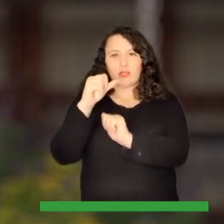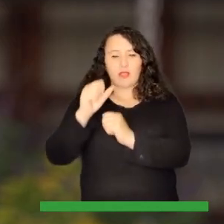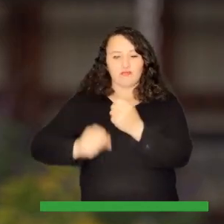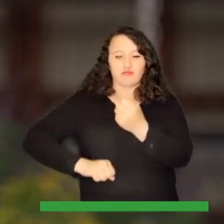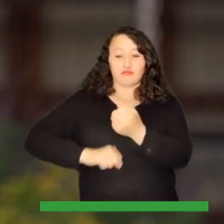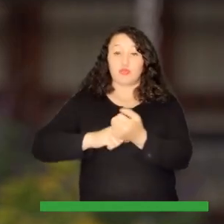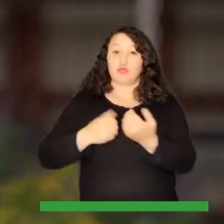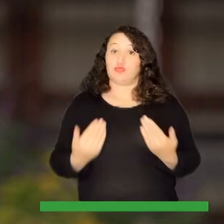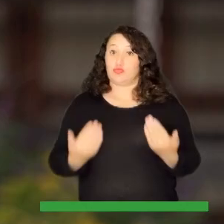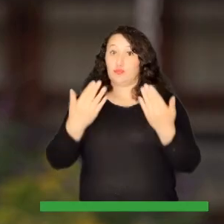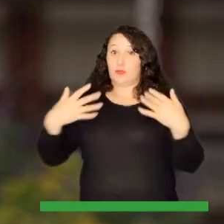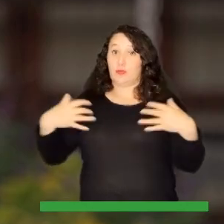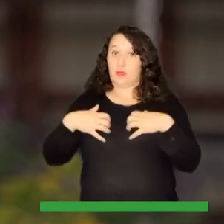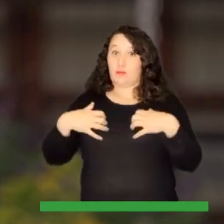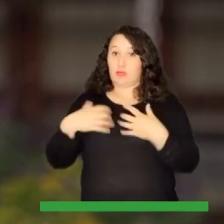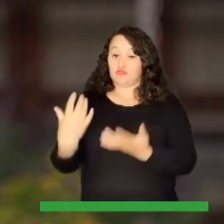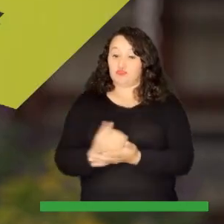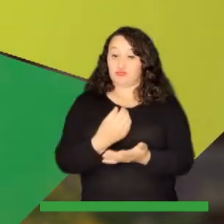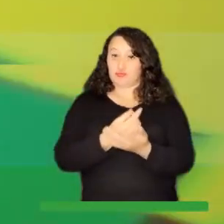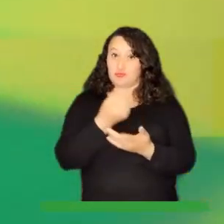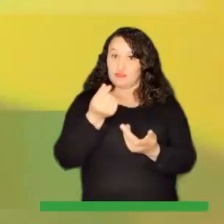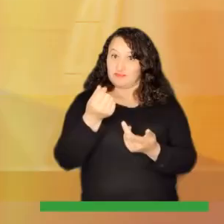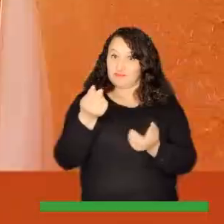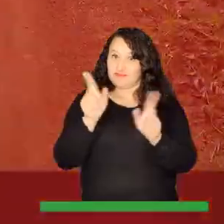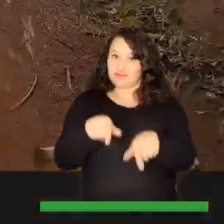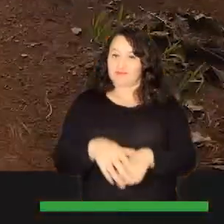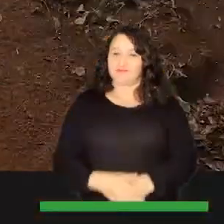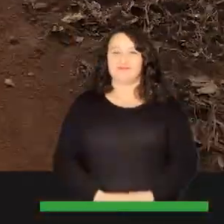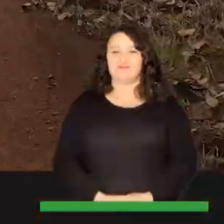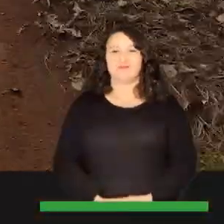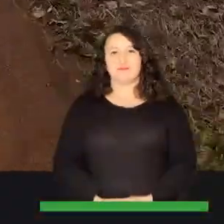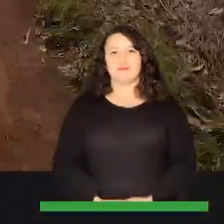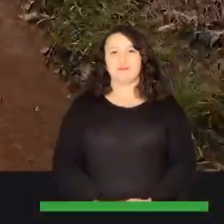de sus animales y de la rentabilidad de su producción.